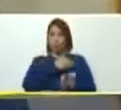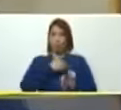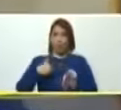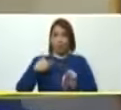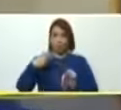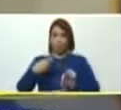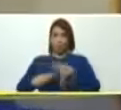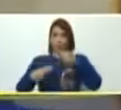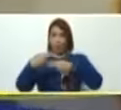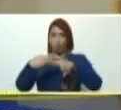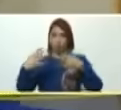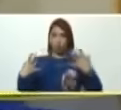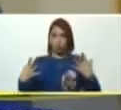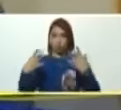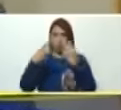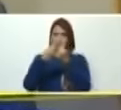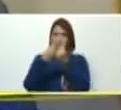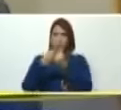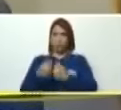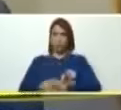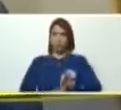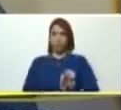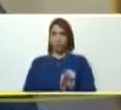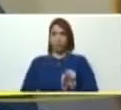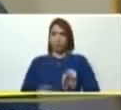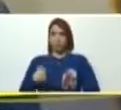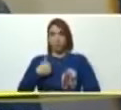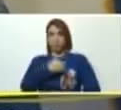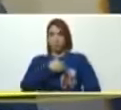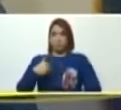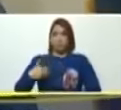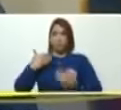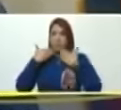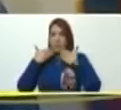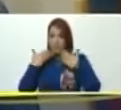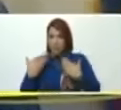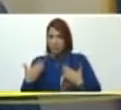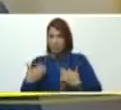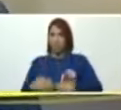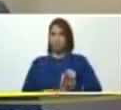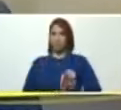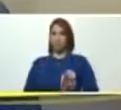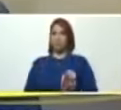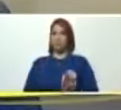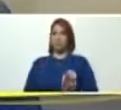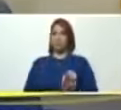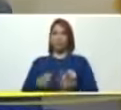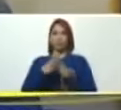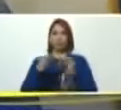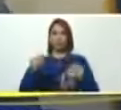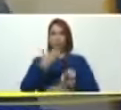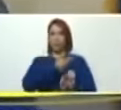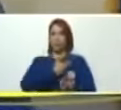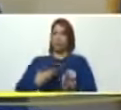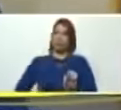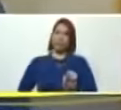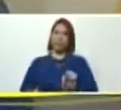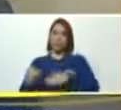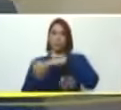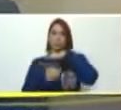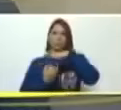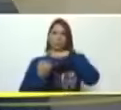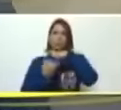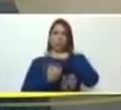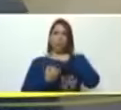construir juntos y juntas. Yo quiero agradecerle, mi comandante, aquí están todos los presidentes de ente que han colaborado